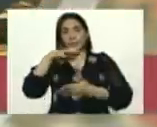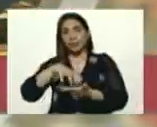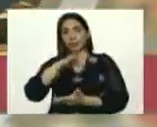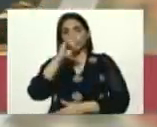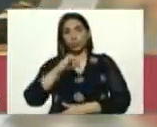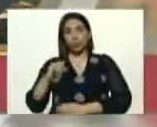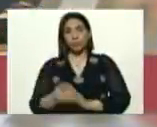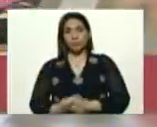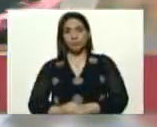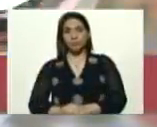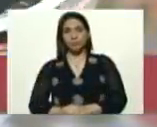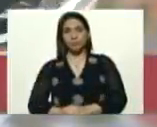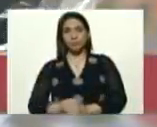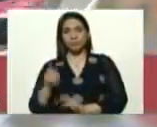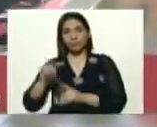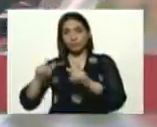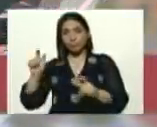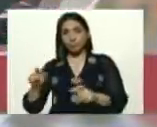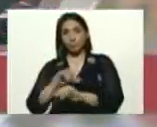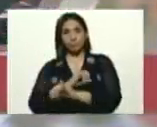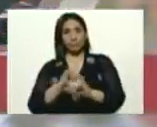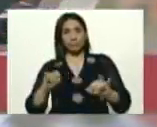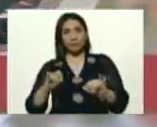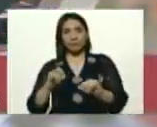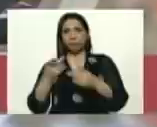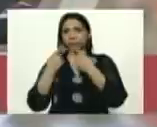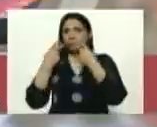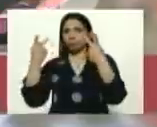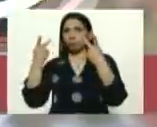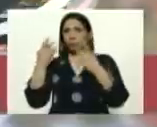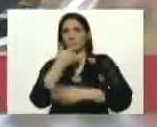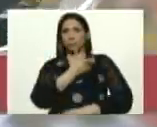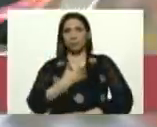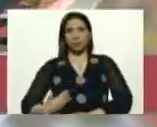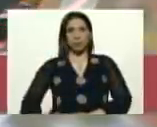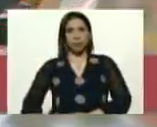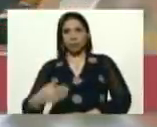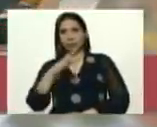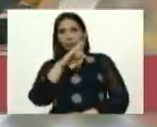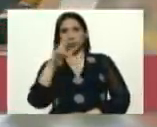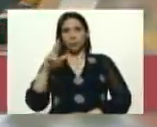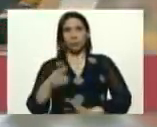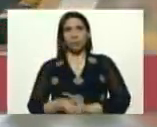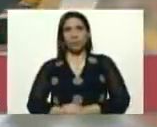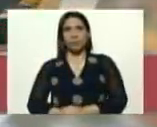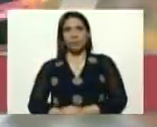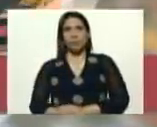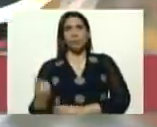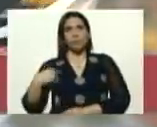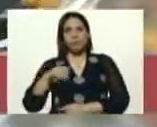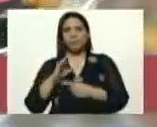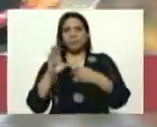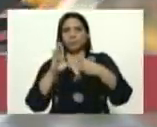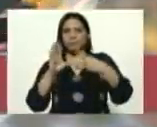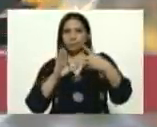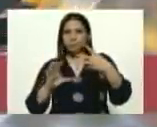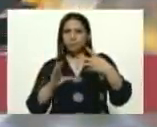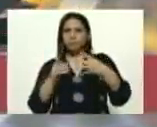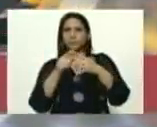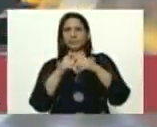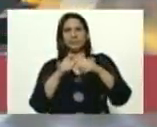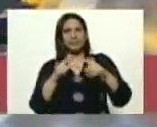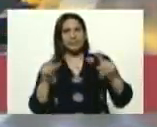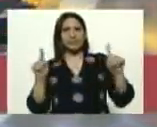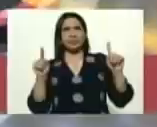Zulia, los casos, ya esto lo ha referido el presidente de la República, tienen unas características